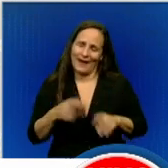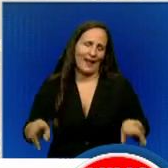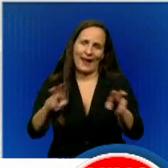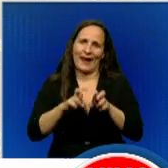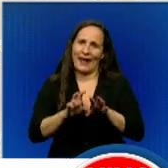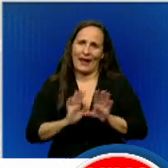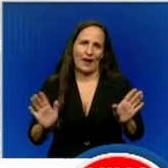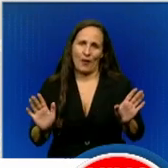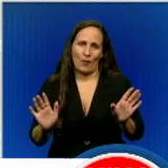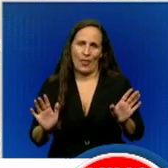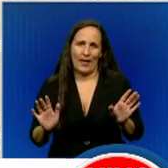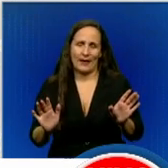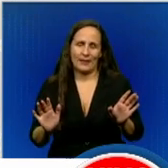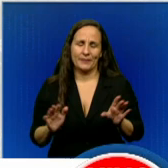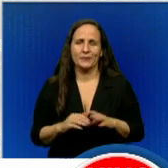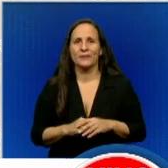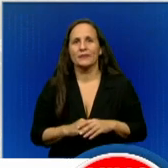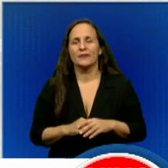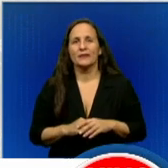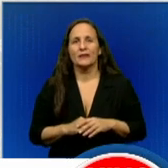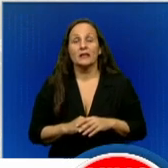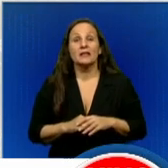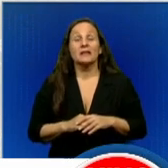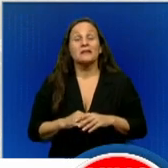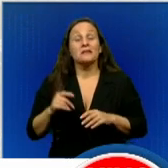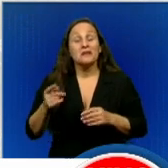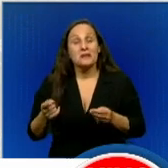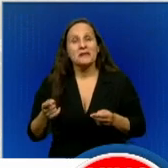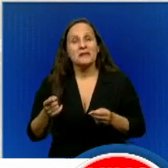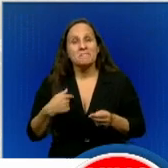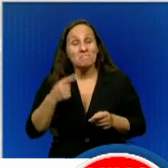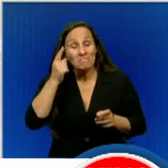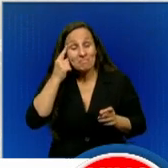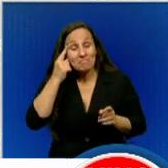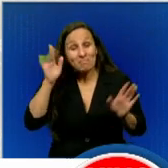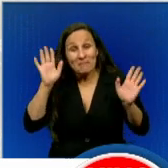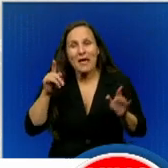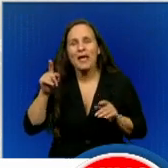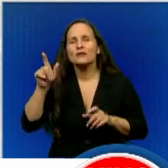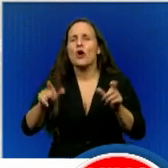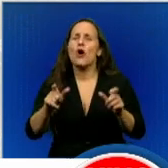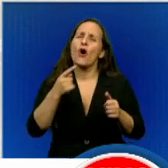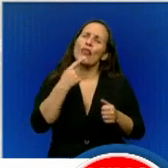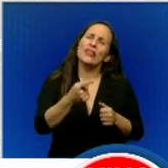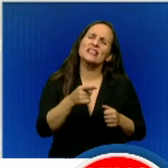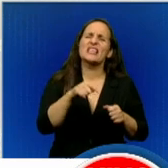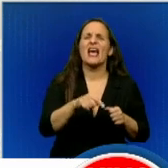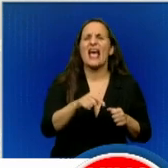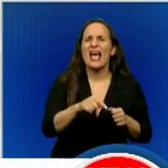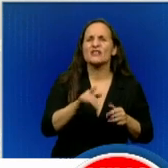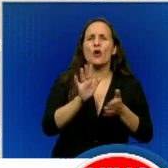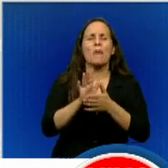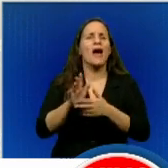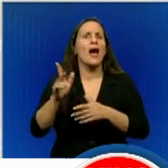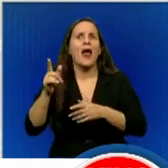recaudatorio y se usan creo con mucha liviandad términos diciendo esto es progresivo